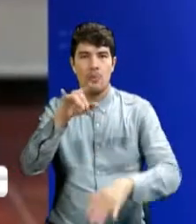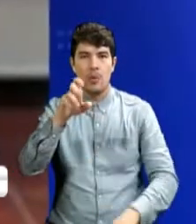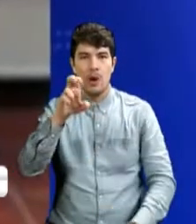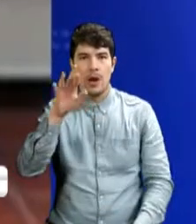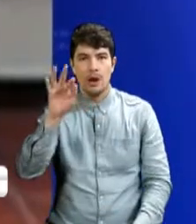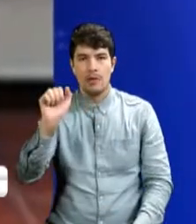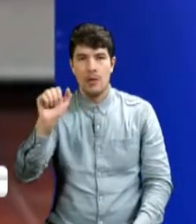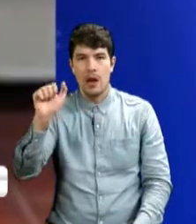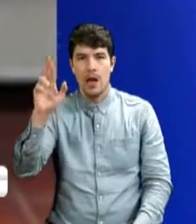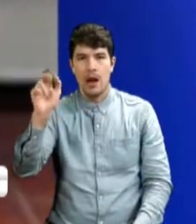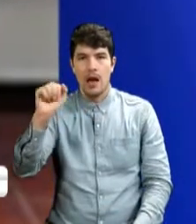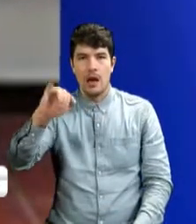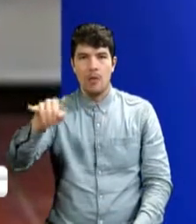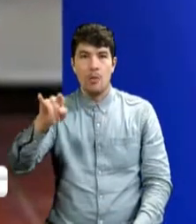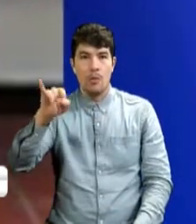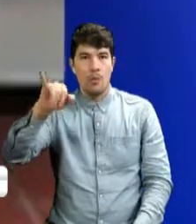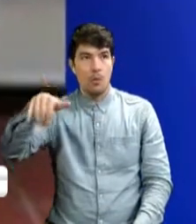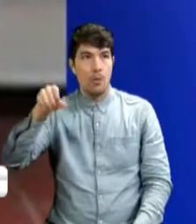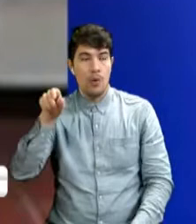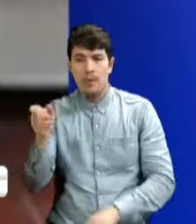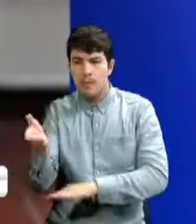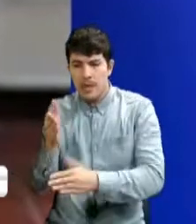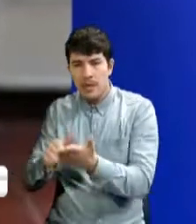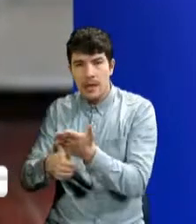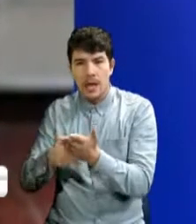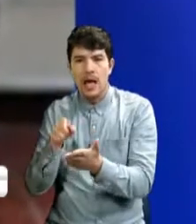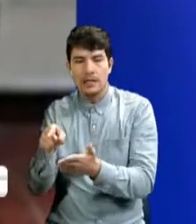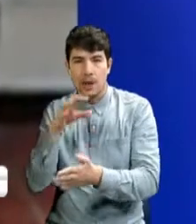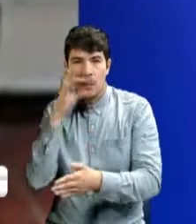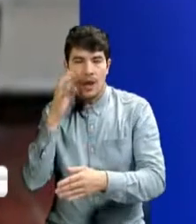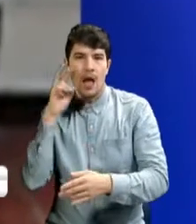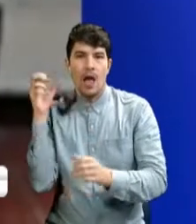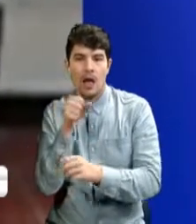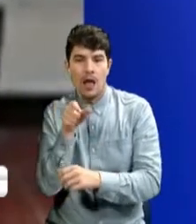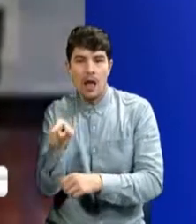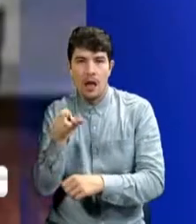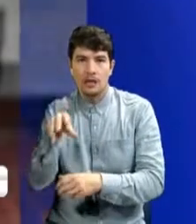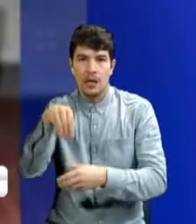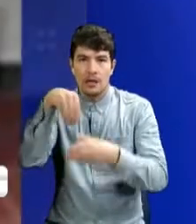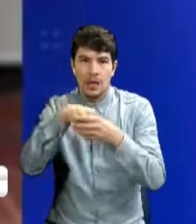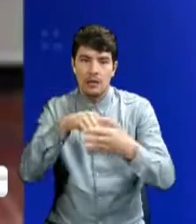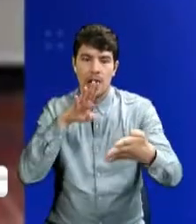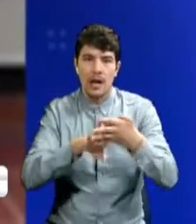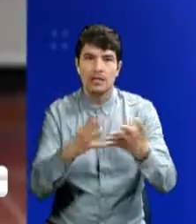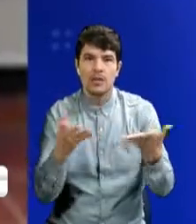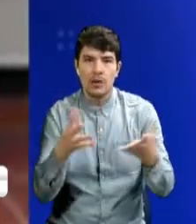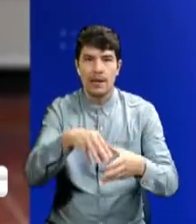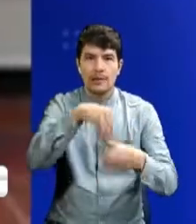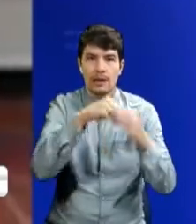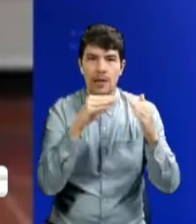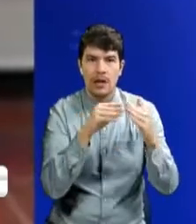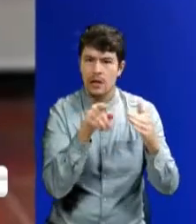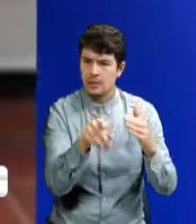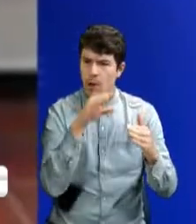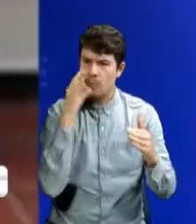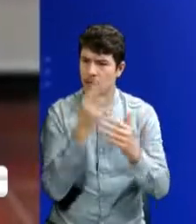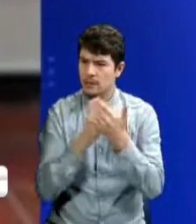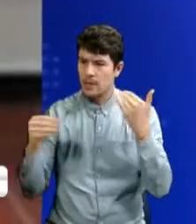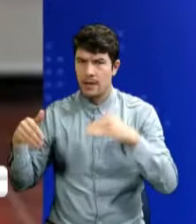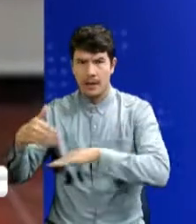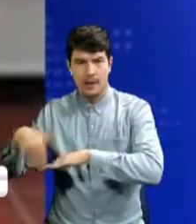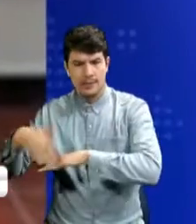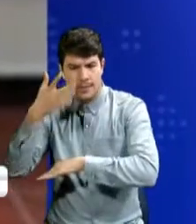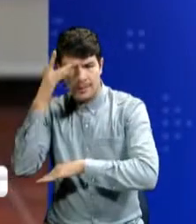y verificar antecedentes, se encontró que tenía una condena con detención domiciliaria y se encontraba fuera de su lugar de